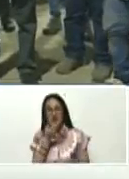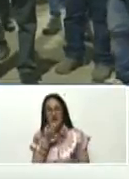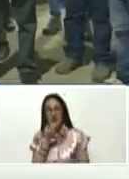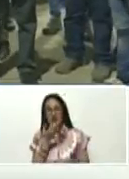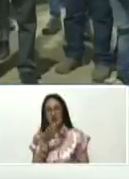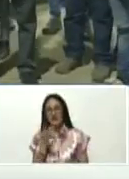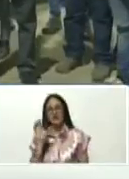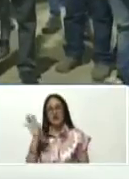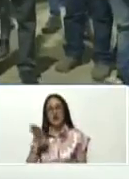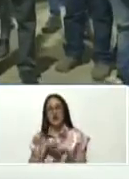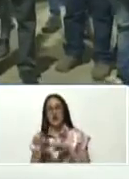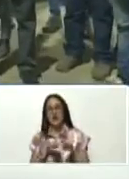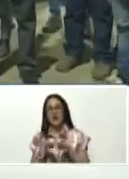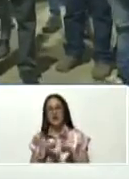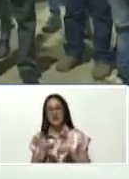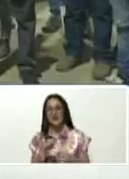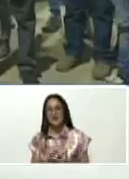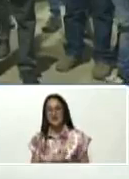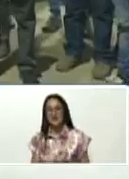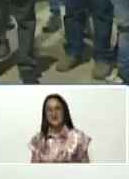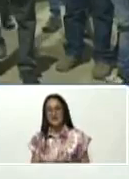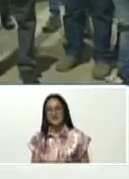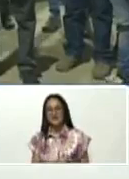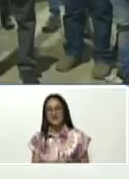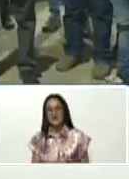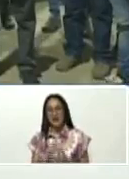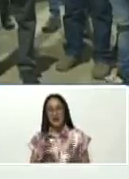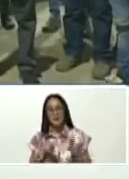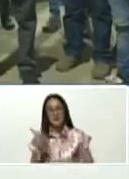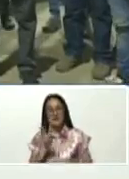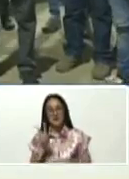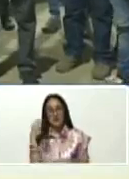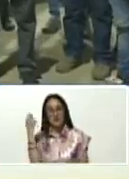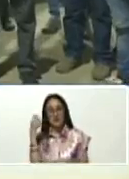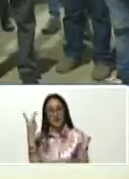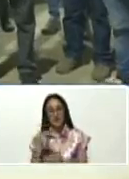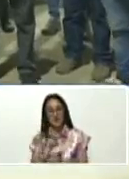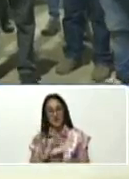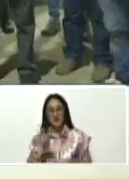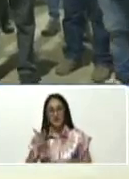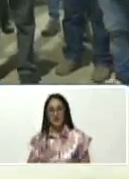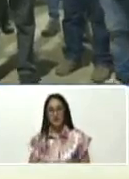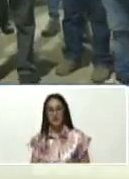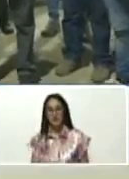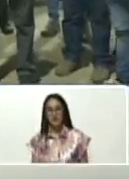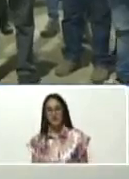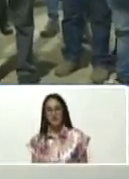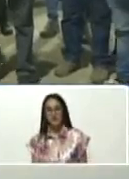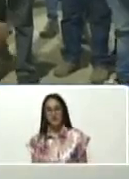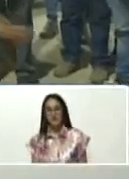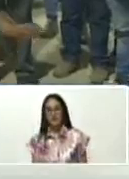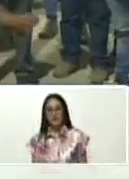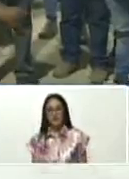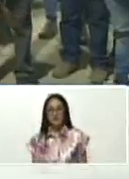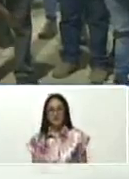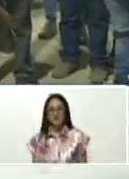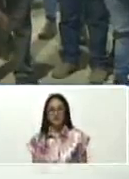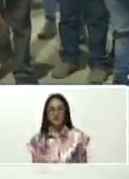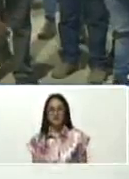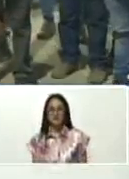al estado Cojedes, a la Expo Venezuela Llanera 2022. Mira,